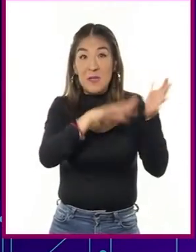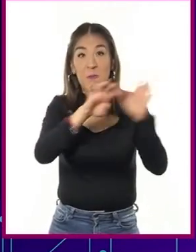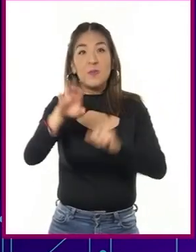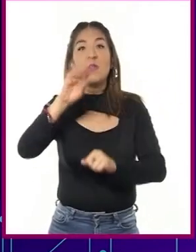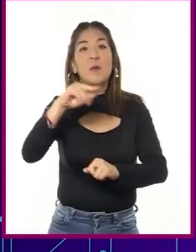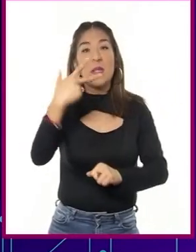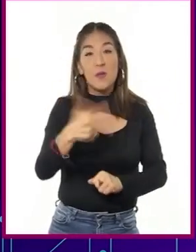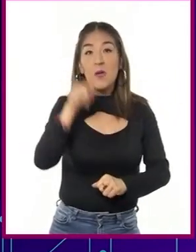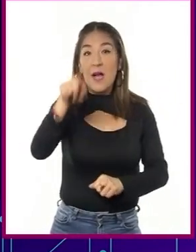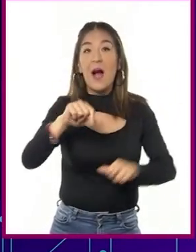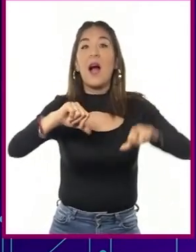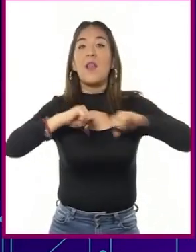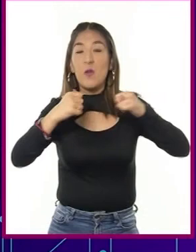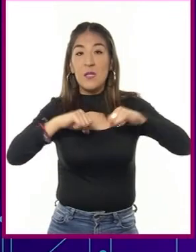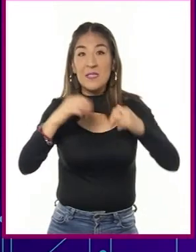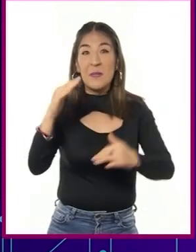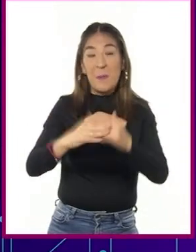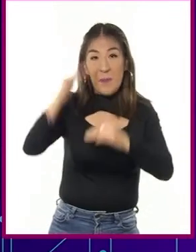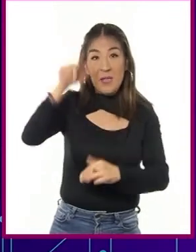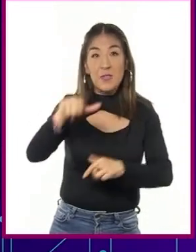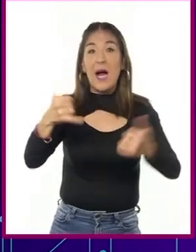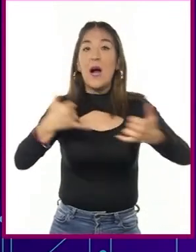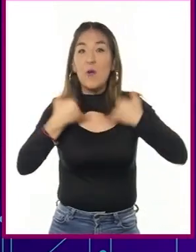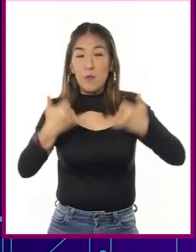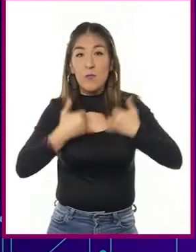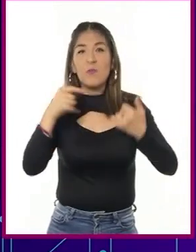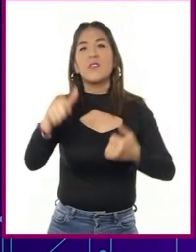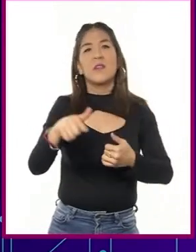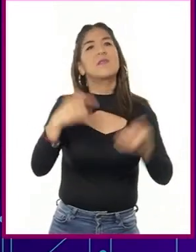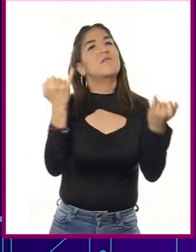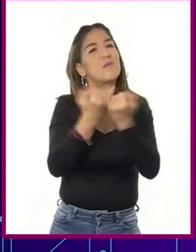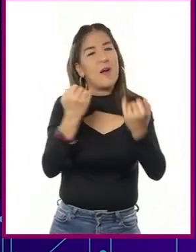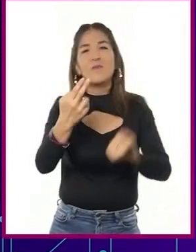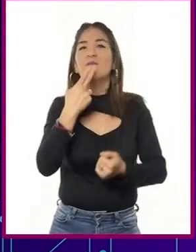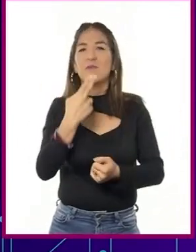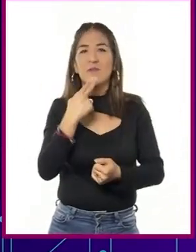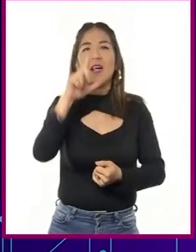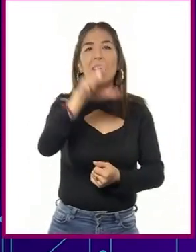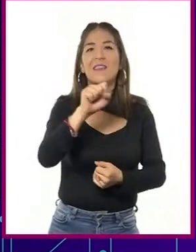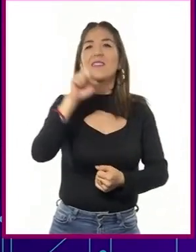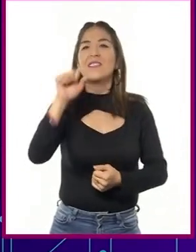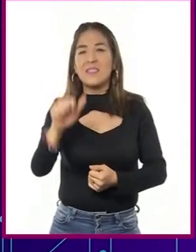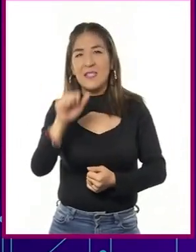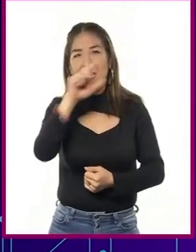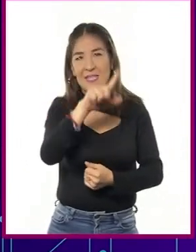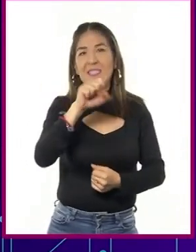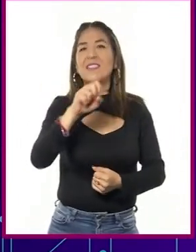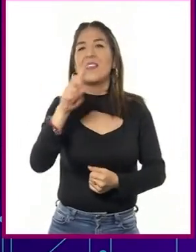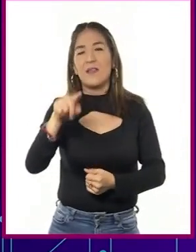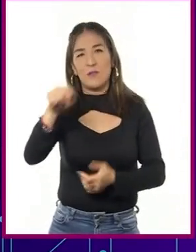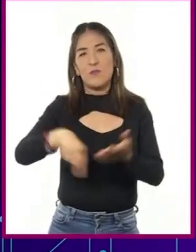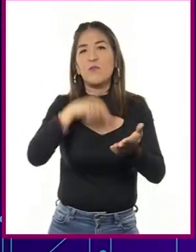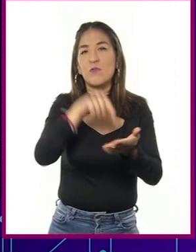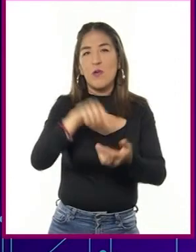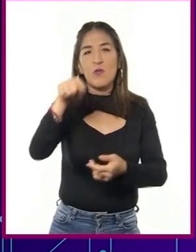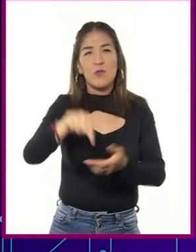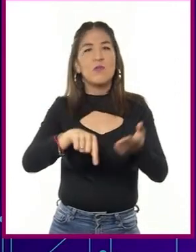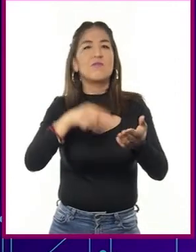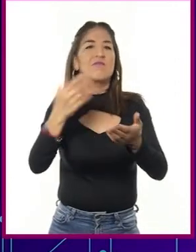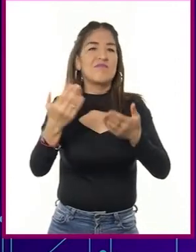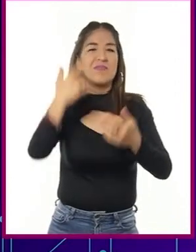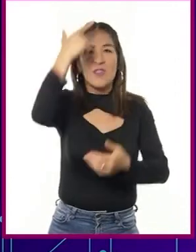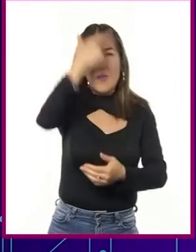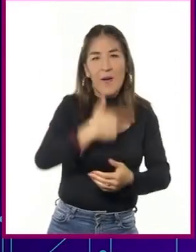los adolescentes mayores y los adultos jóvenes usaron el LSD más ampliamente en los clubes nocturnos,